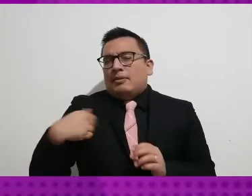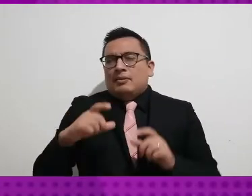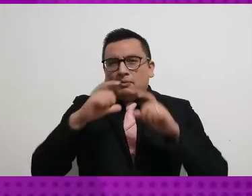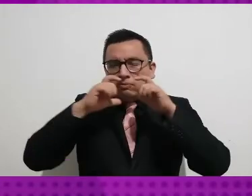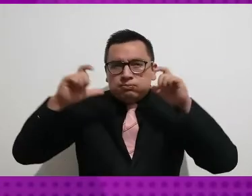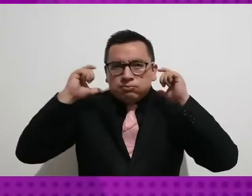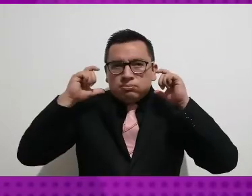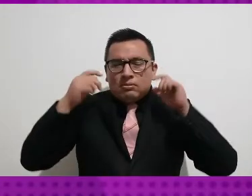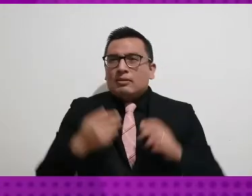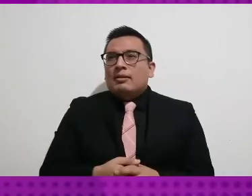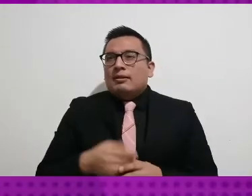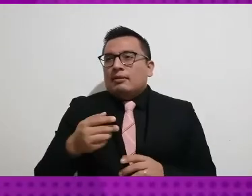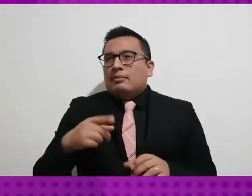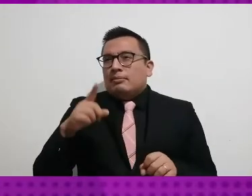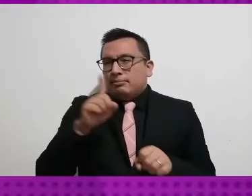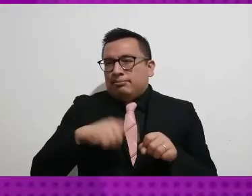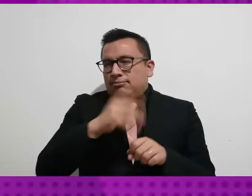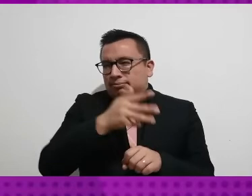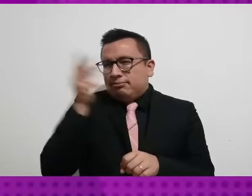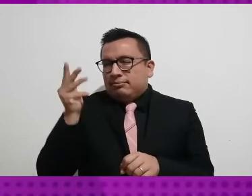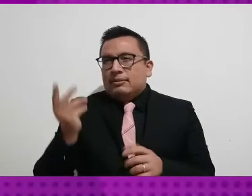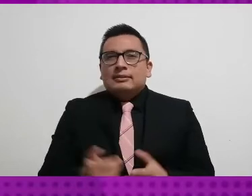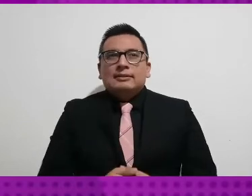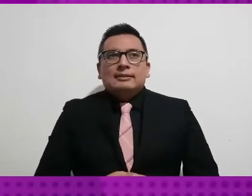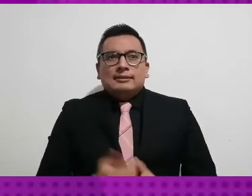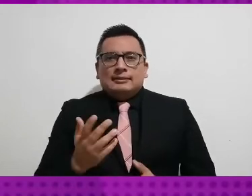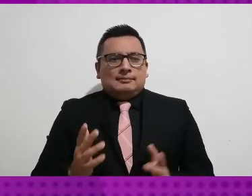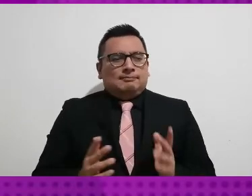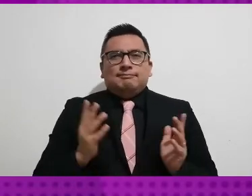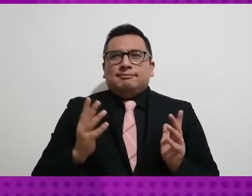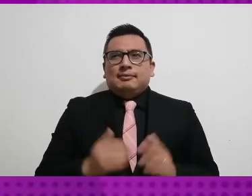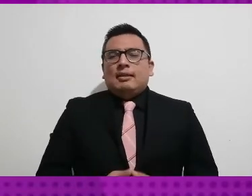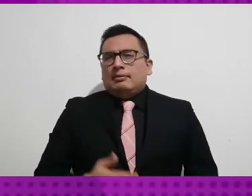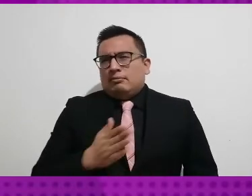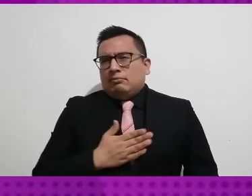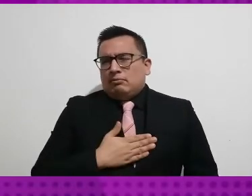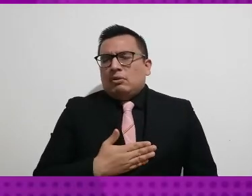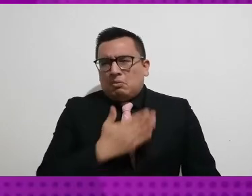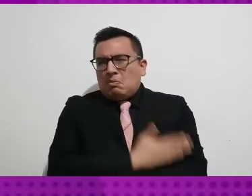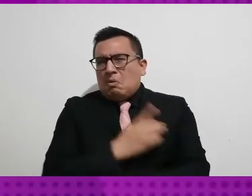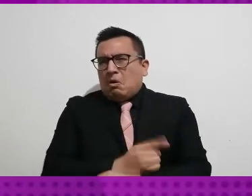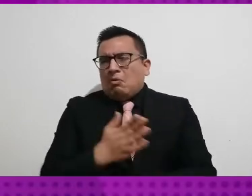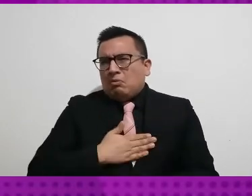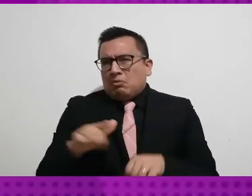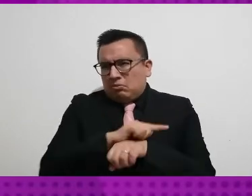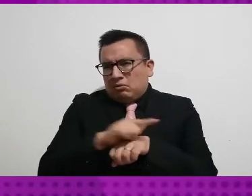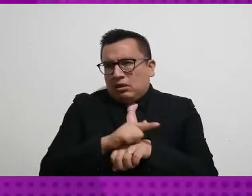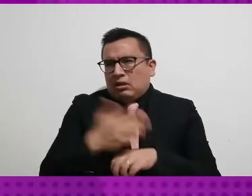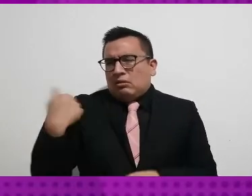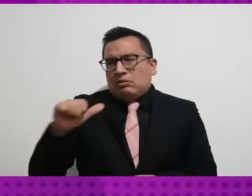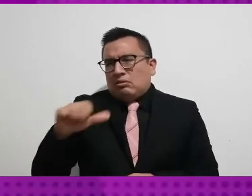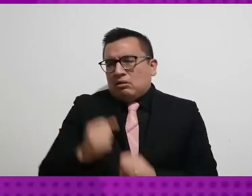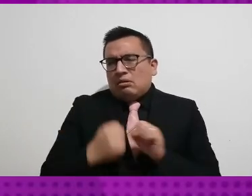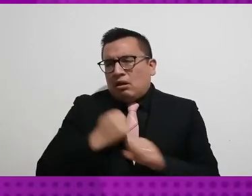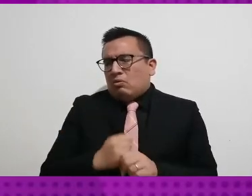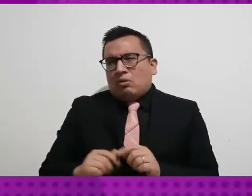pues abiertamente he sido gay, o sea, desde los 16 años hasta la fecha. Entonces, no es algo que sea nuevo,